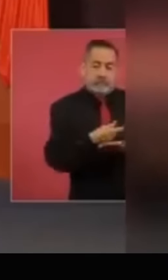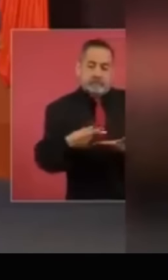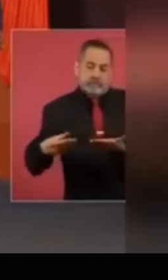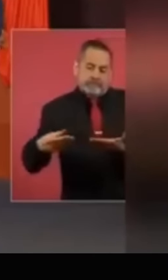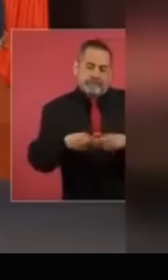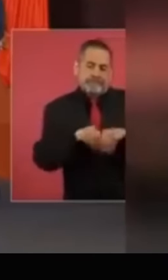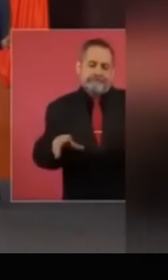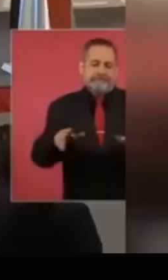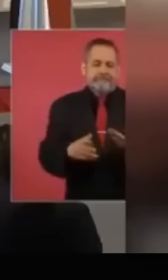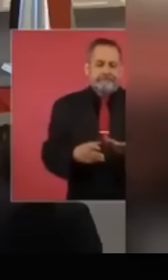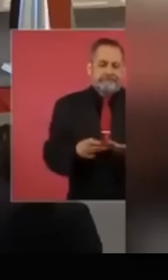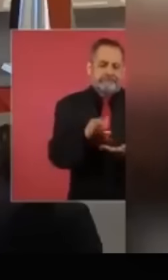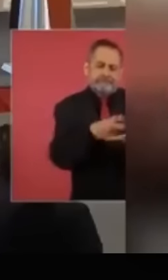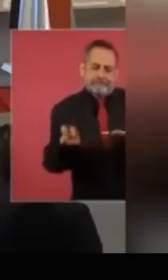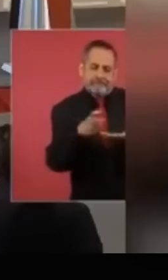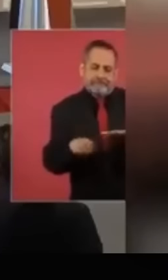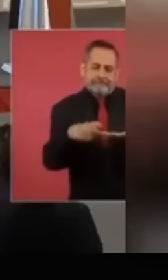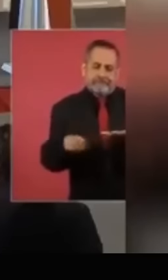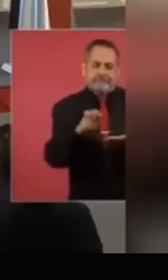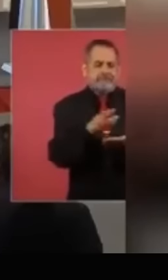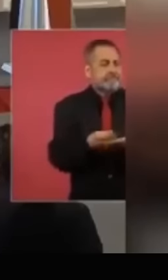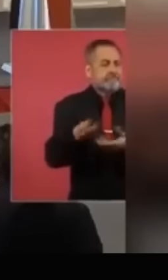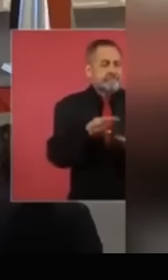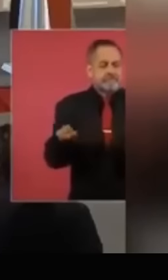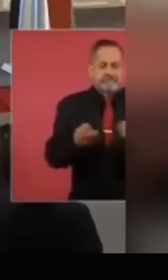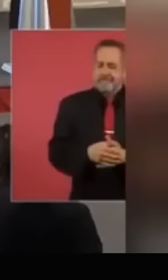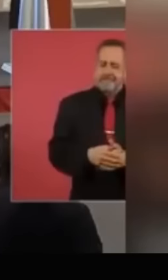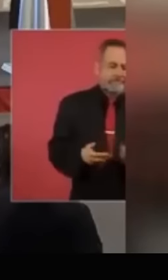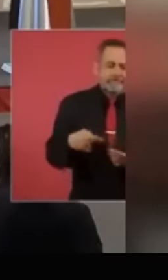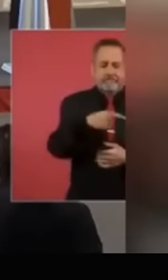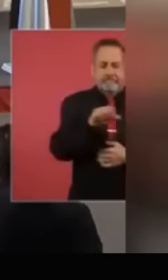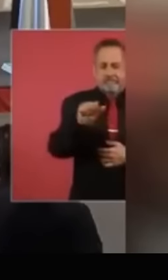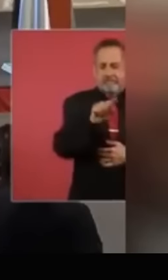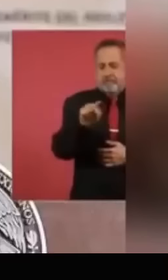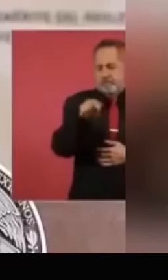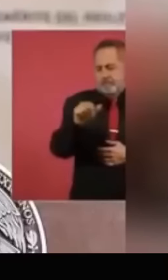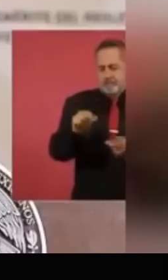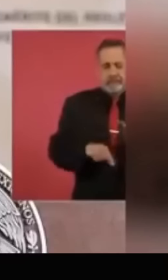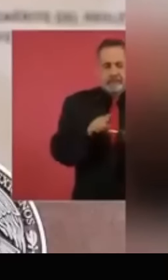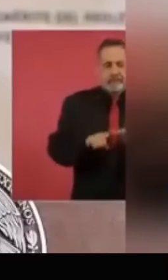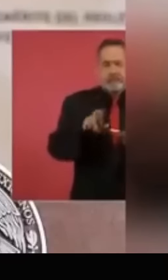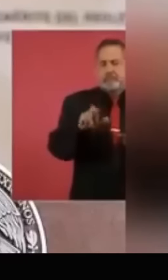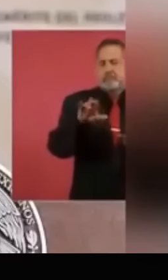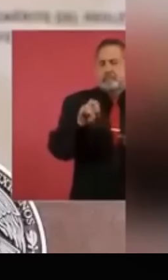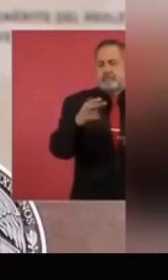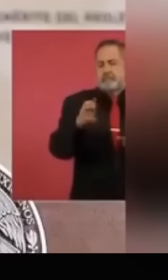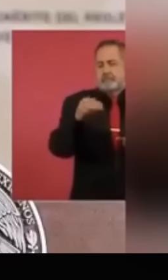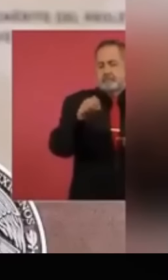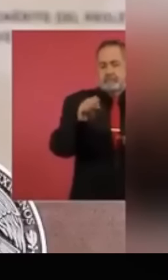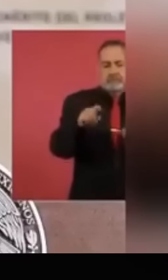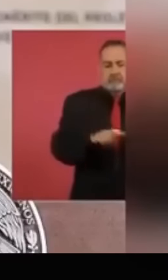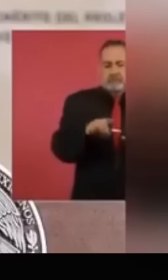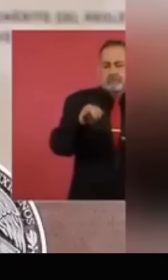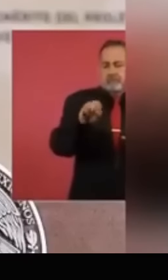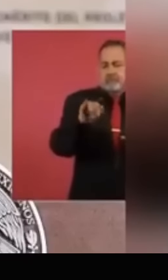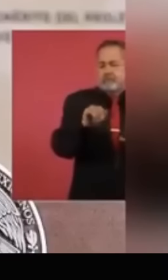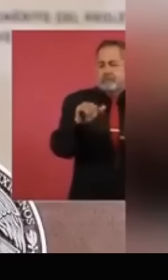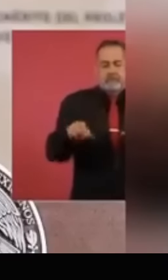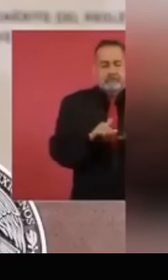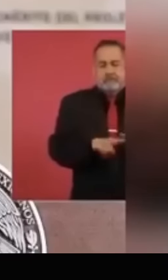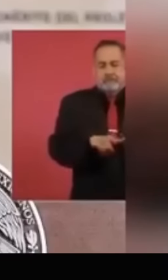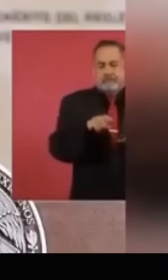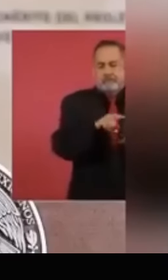eh se reproduce muchas veces como los de a sucen Uresti glodejo río hermoso Melisa belli